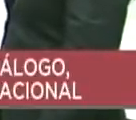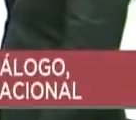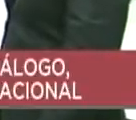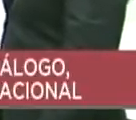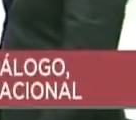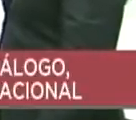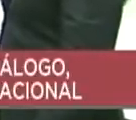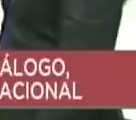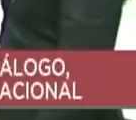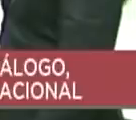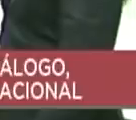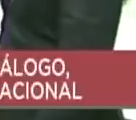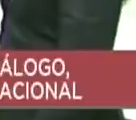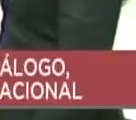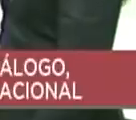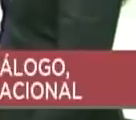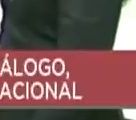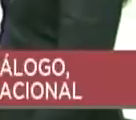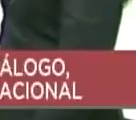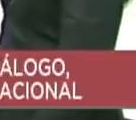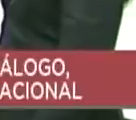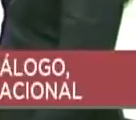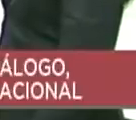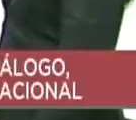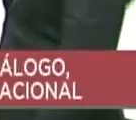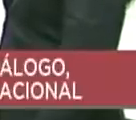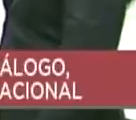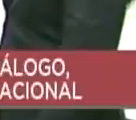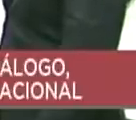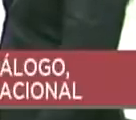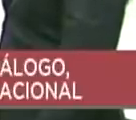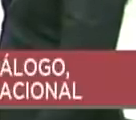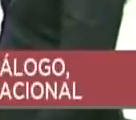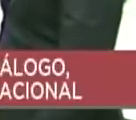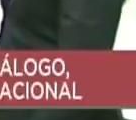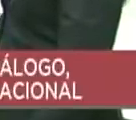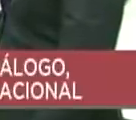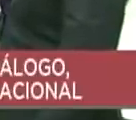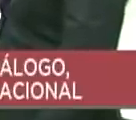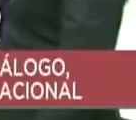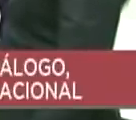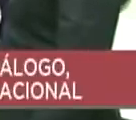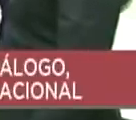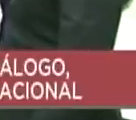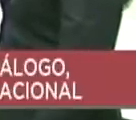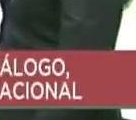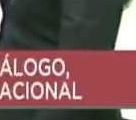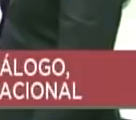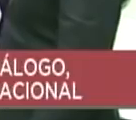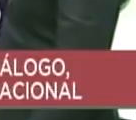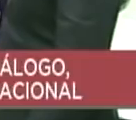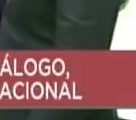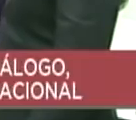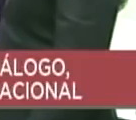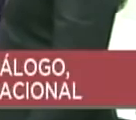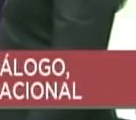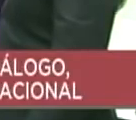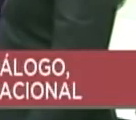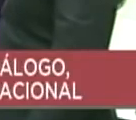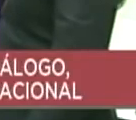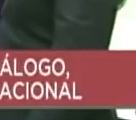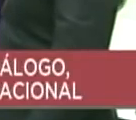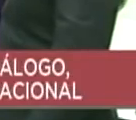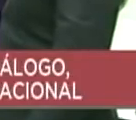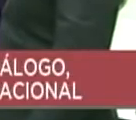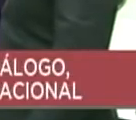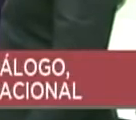la solicitud en rechazo a las medidas coercitivas de los dirigentes de la oposición venezolana. El Ejecutivo